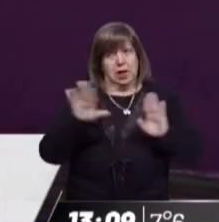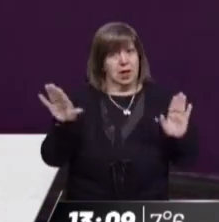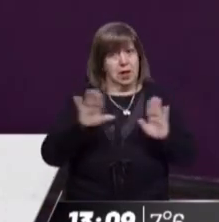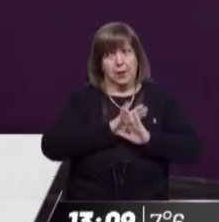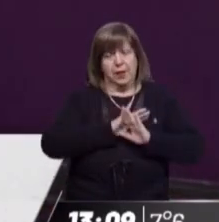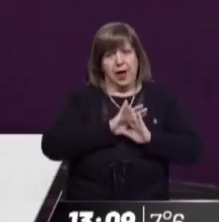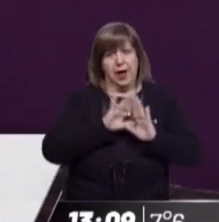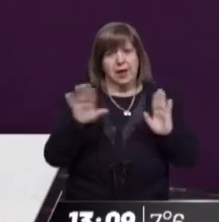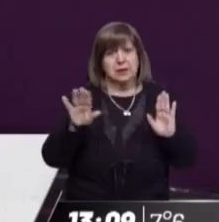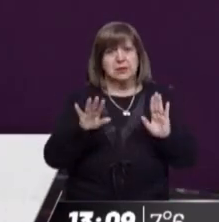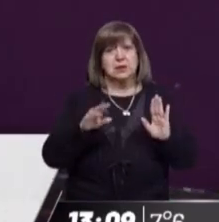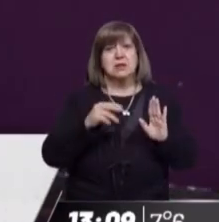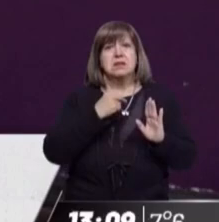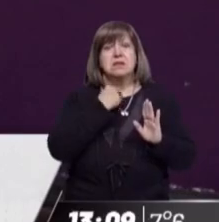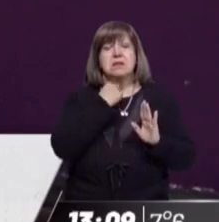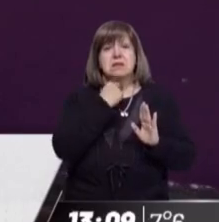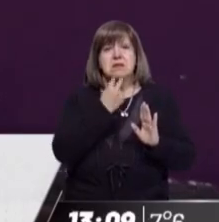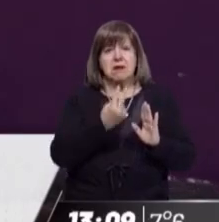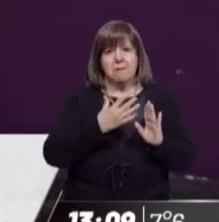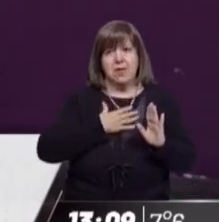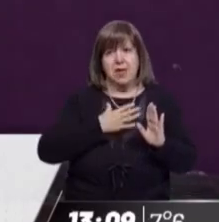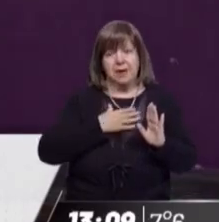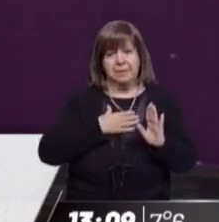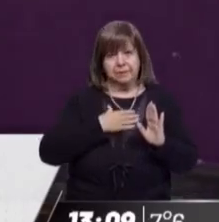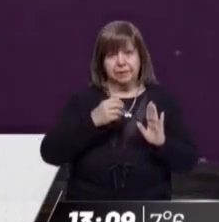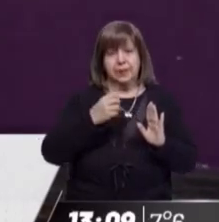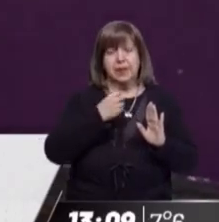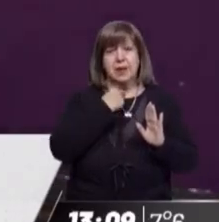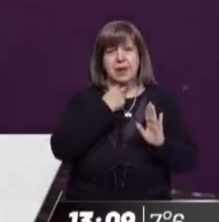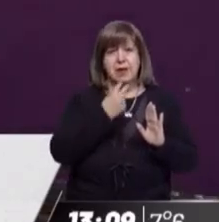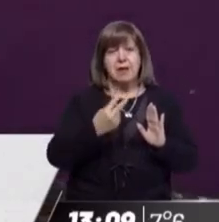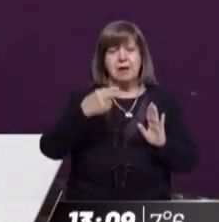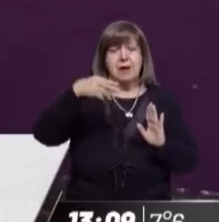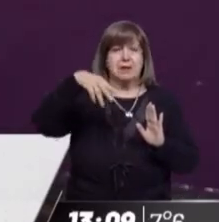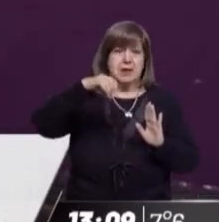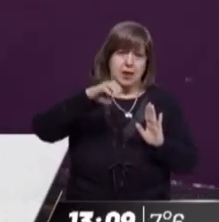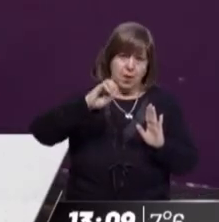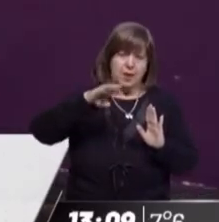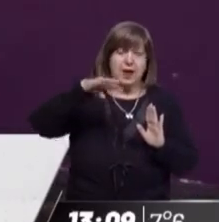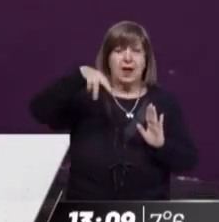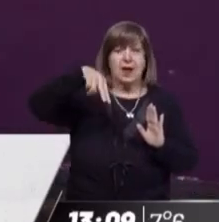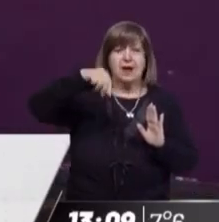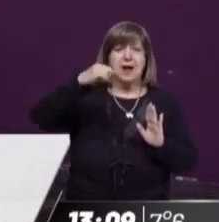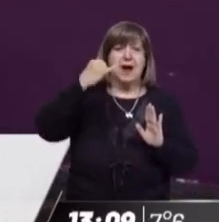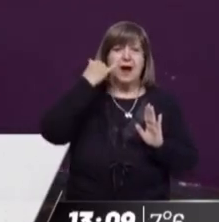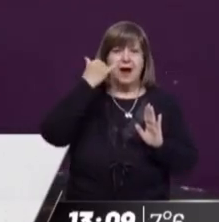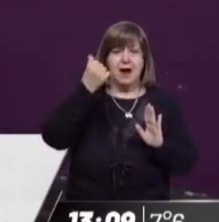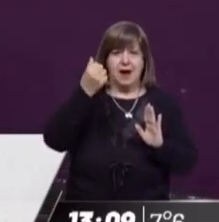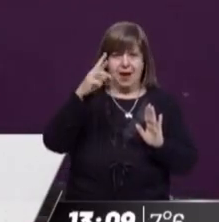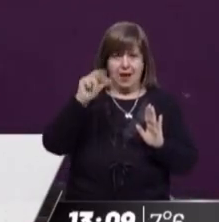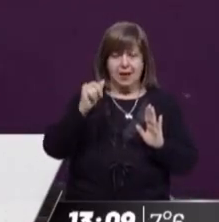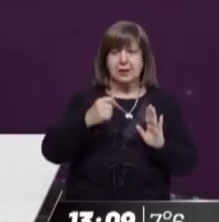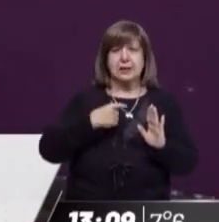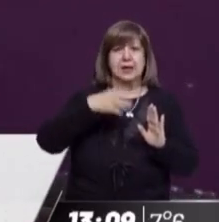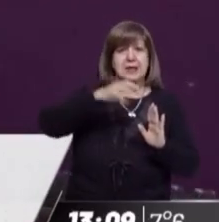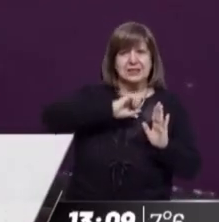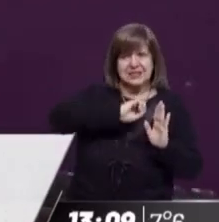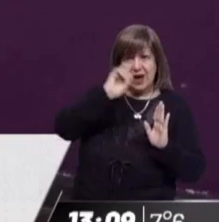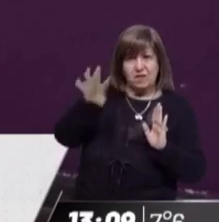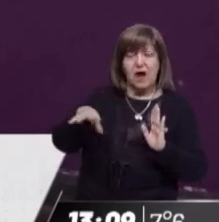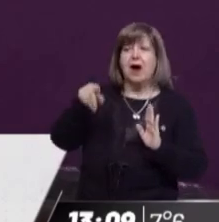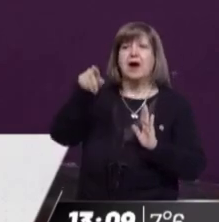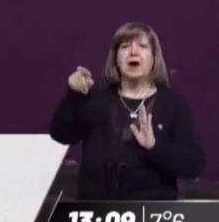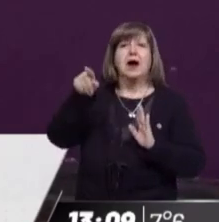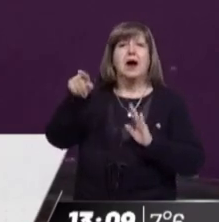dejarle mi hija nara previley eh a mi hermana y mi